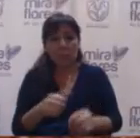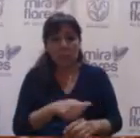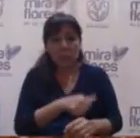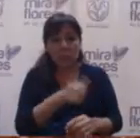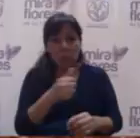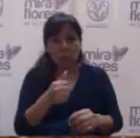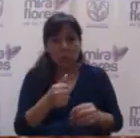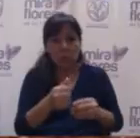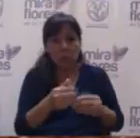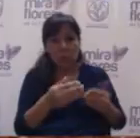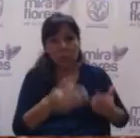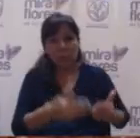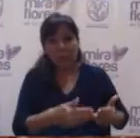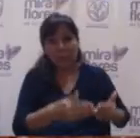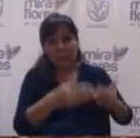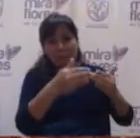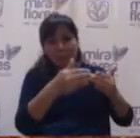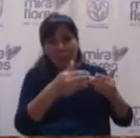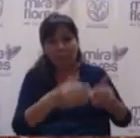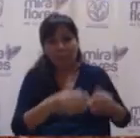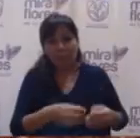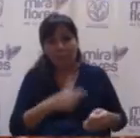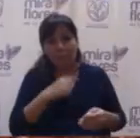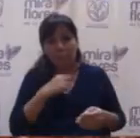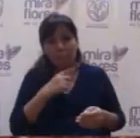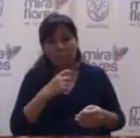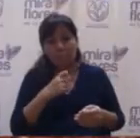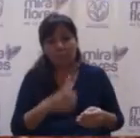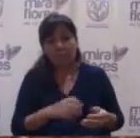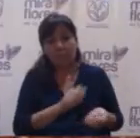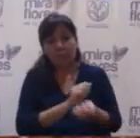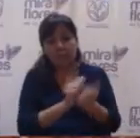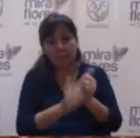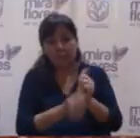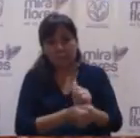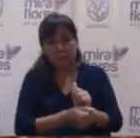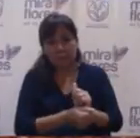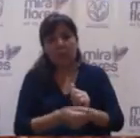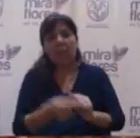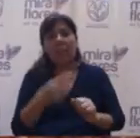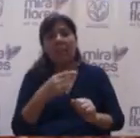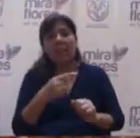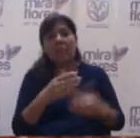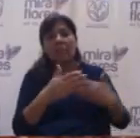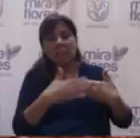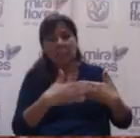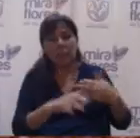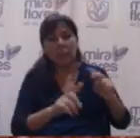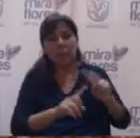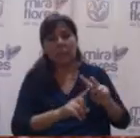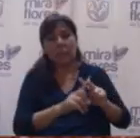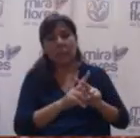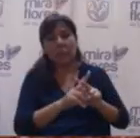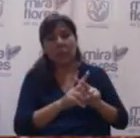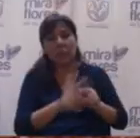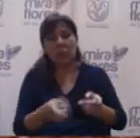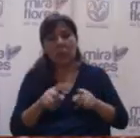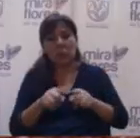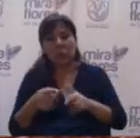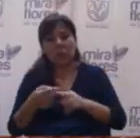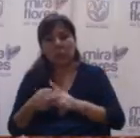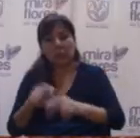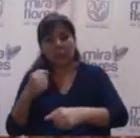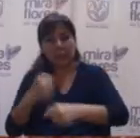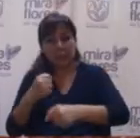visto ni se había descubierto. Se descubre al momento de comenzar a hacer los trabajos para poner los cobertores y se